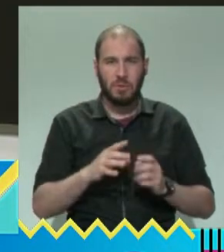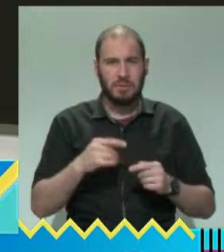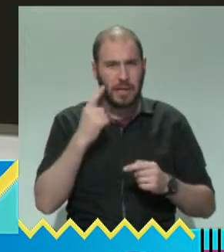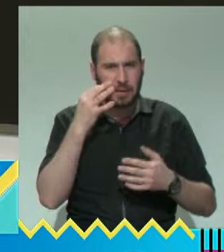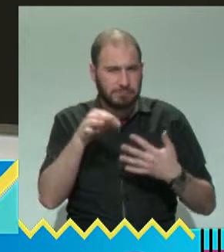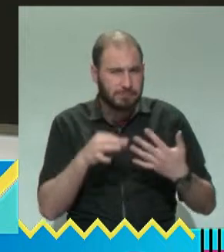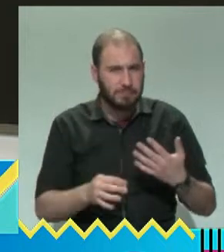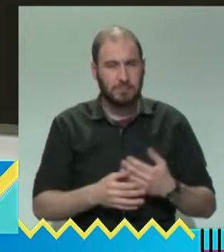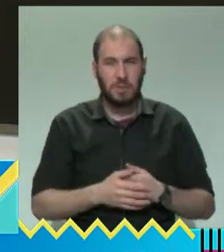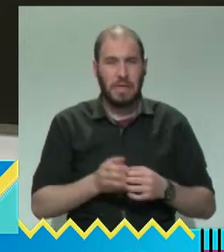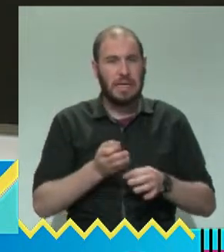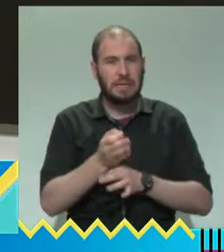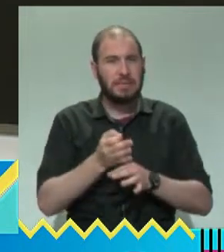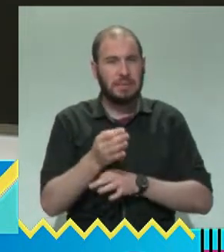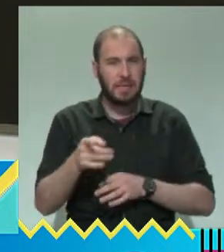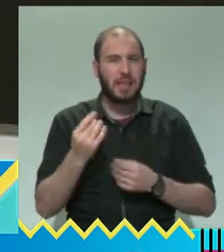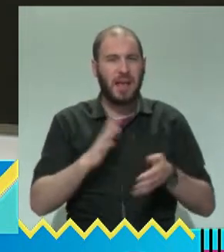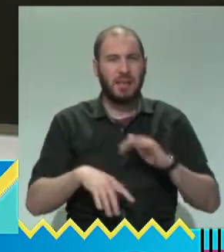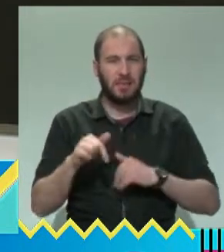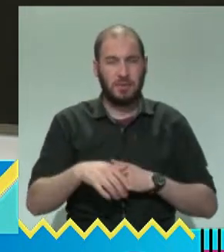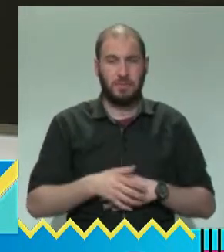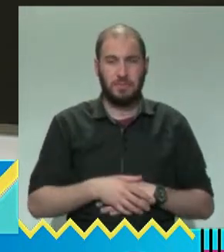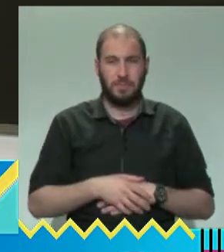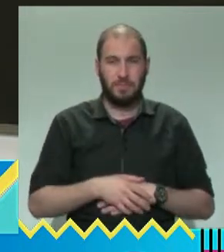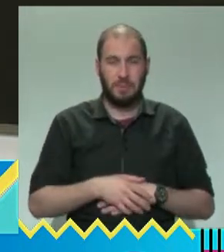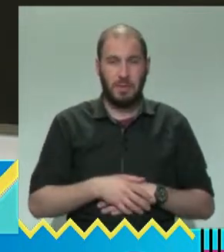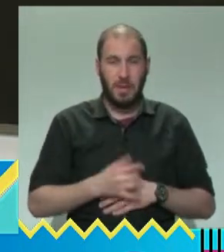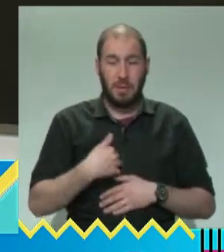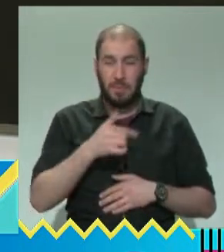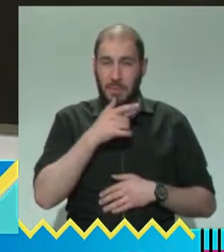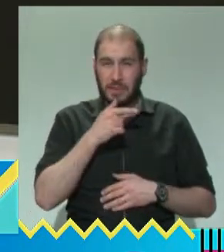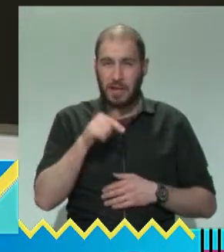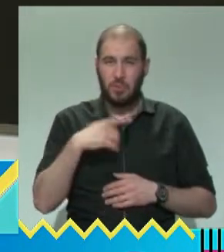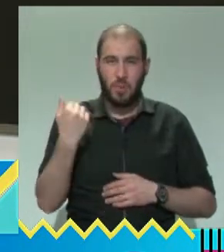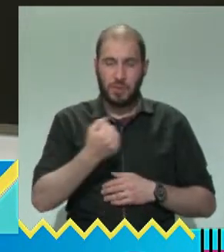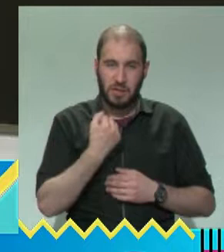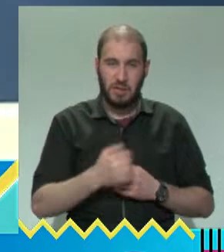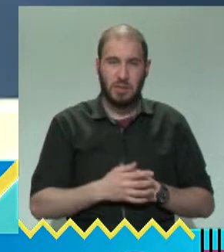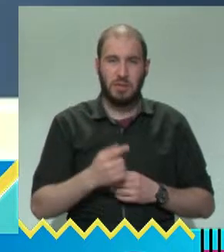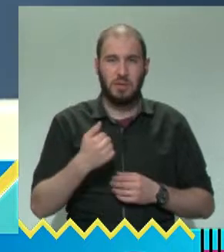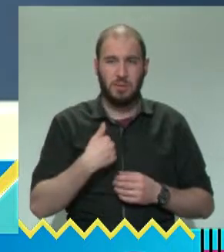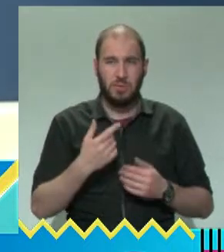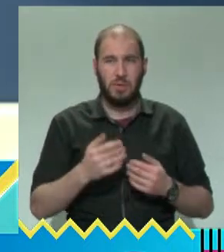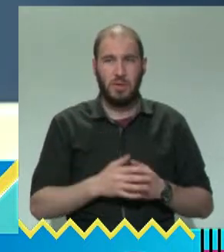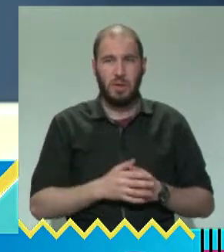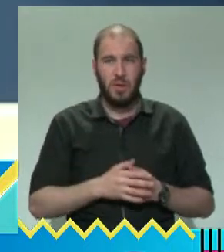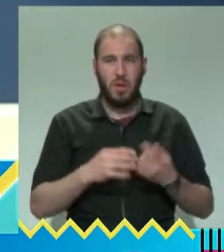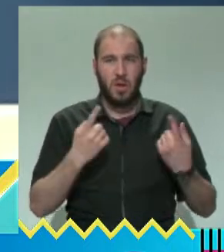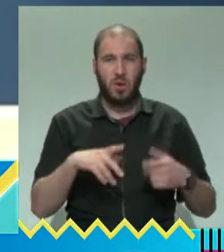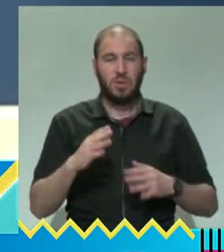rever y a educar también en eso. ¿Qué se está haciendo, Sebastián? Bueno, yo creo que en eso es importante y lo reúno a lo